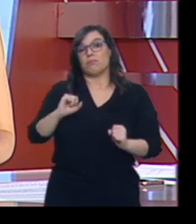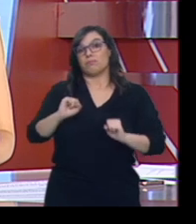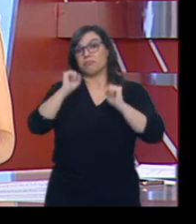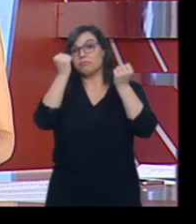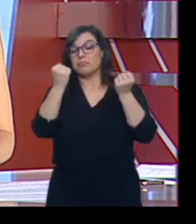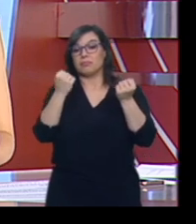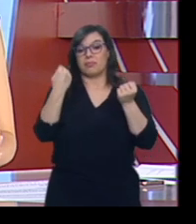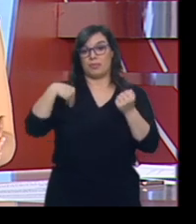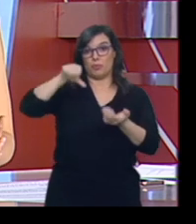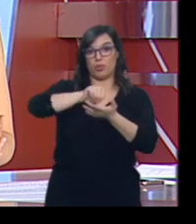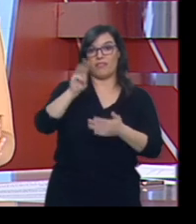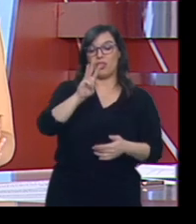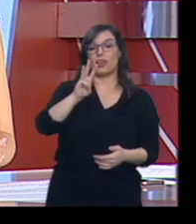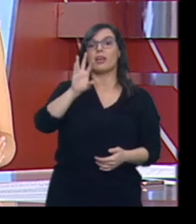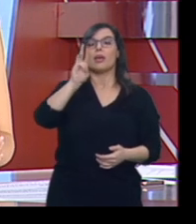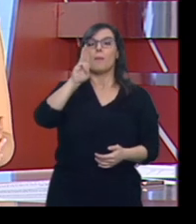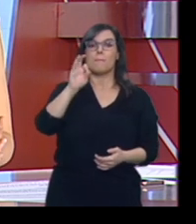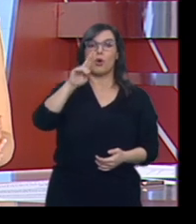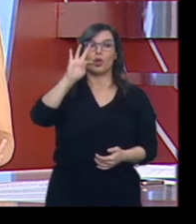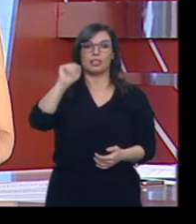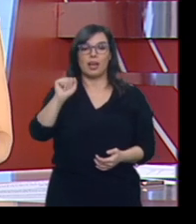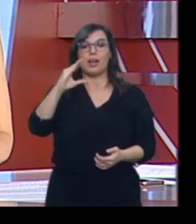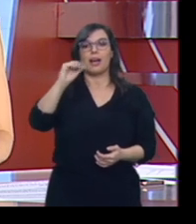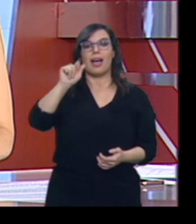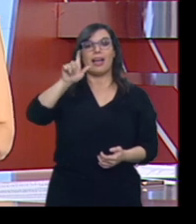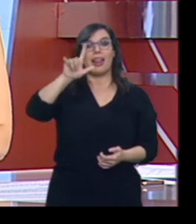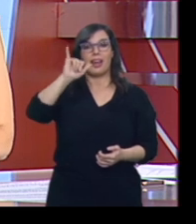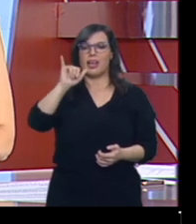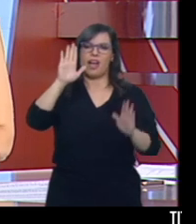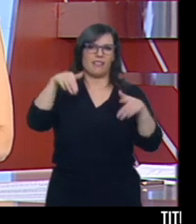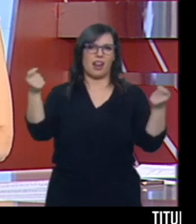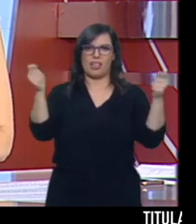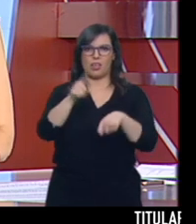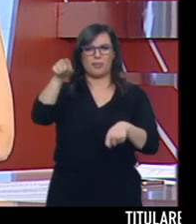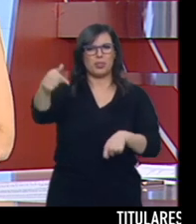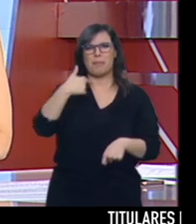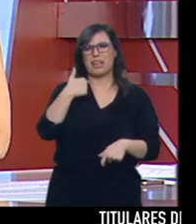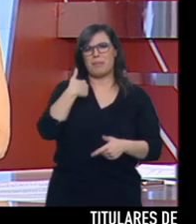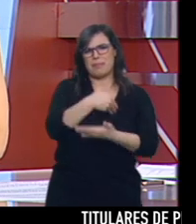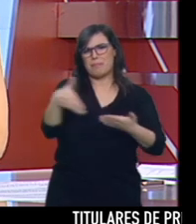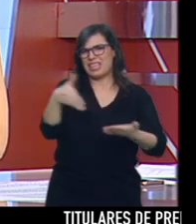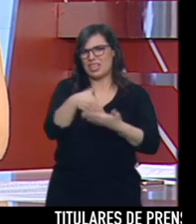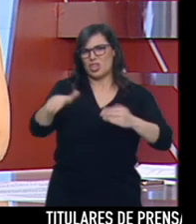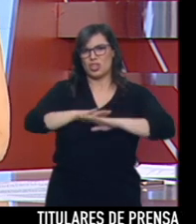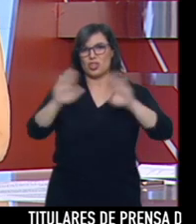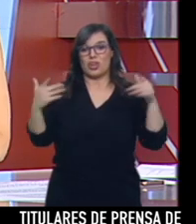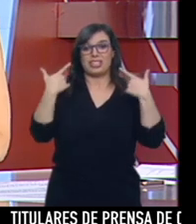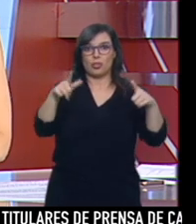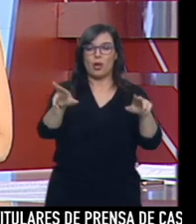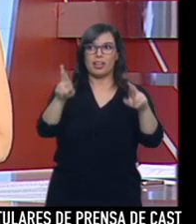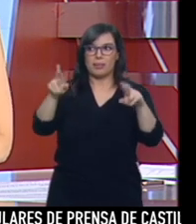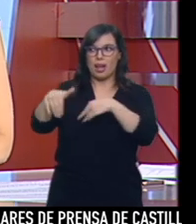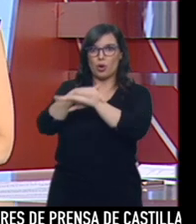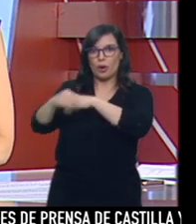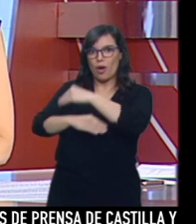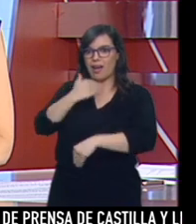Caeli de Valladolid, también se ha sumado a esa lista de cancelaciones. Con pérdidas millonarias, el sector espera que el Gobierno actúe para